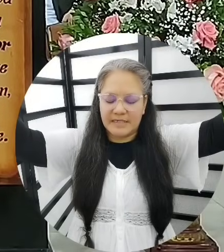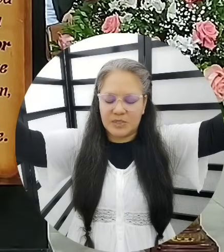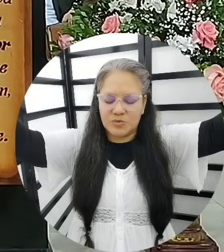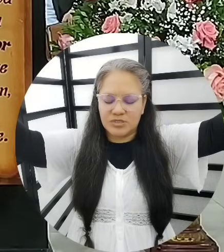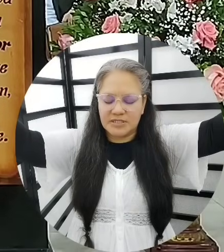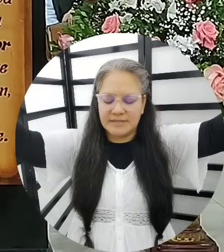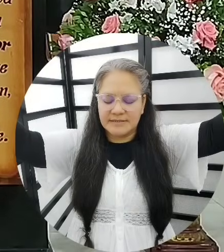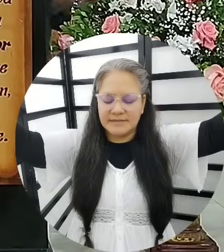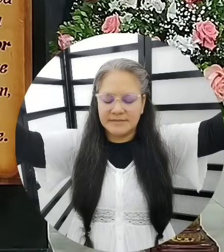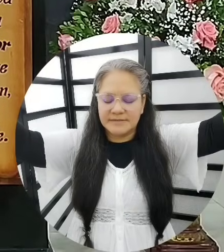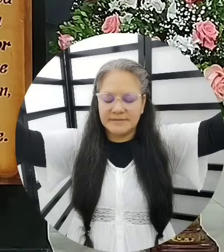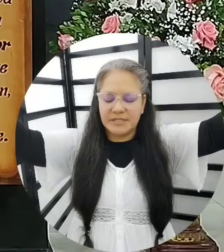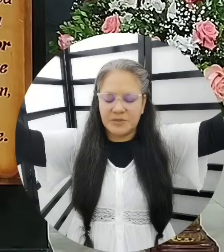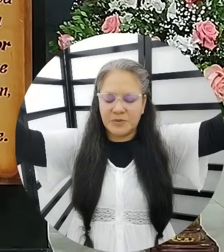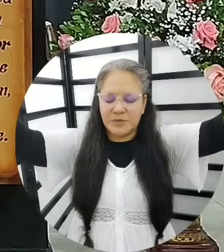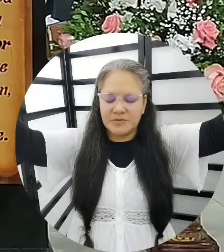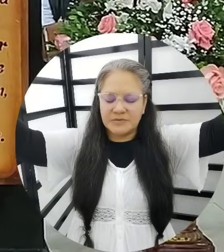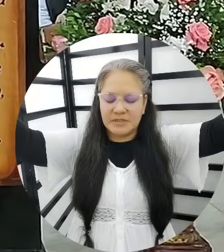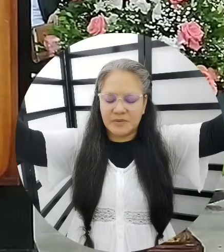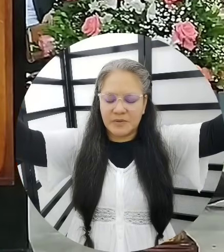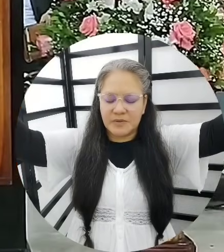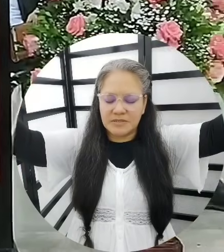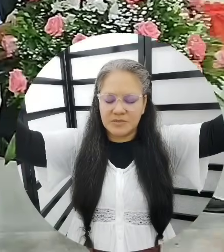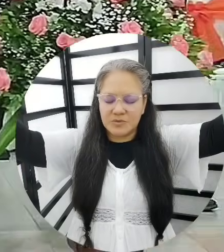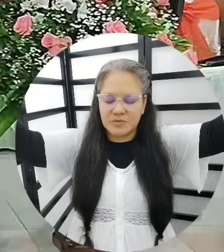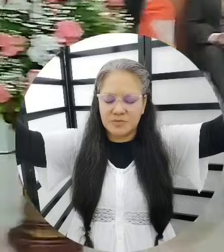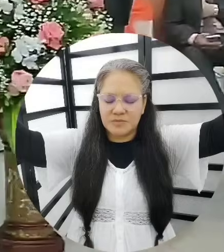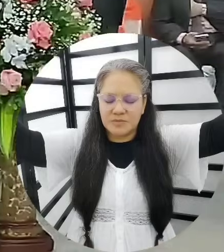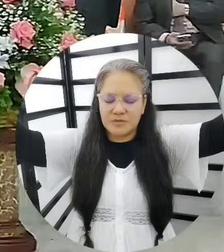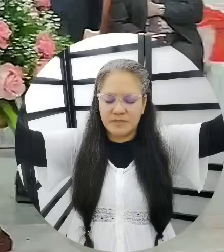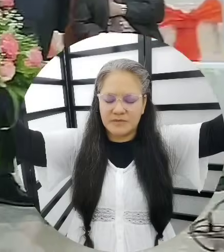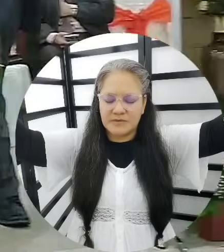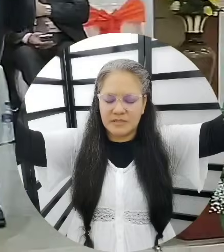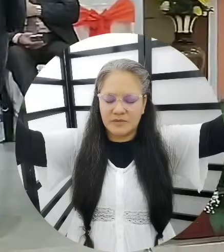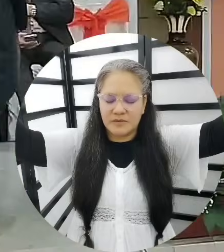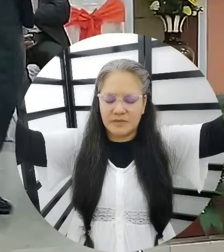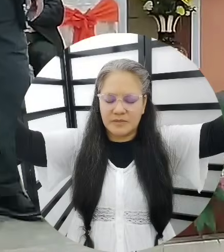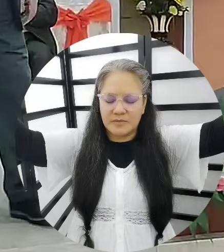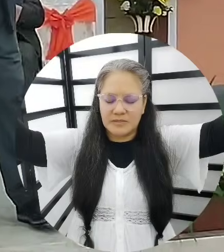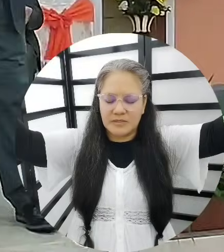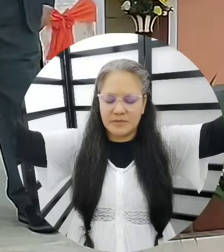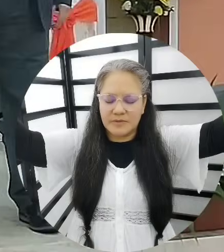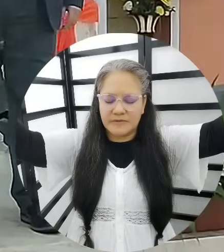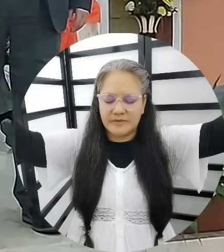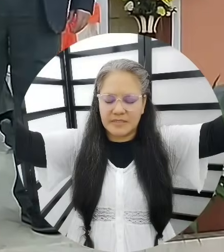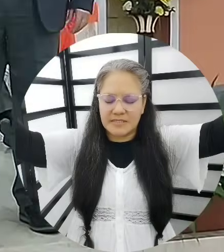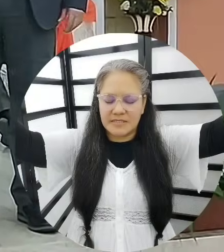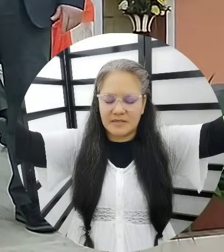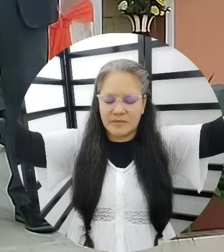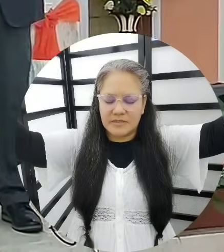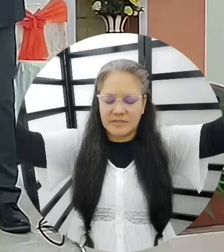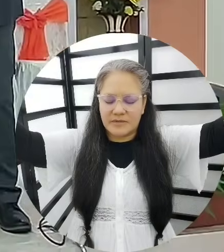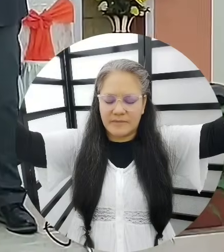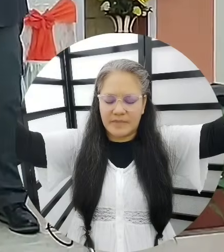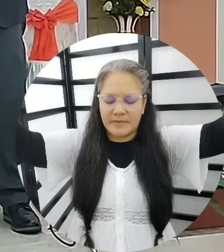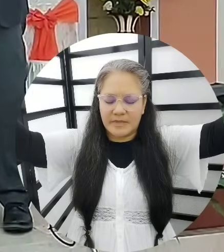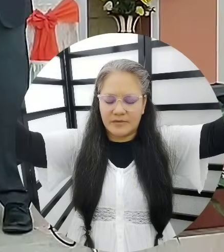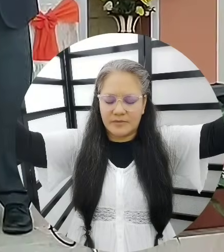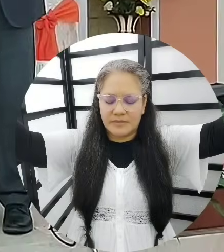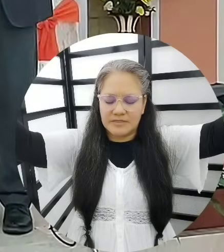quiere desunir, nos quiere separar, nos quiere alejar. Nosotros no podemos estar viviendo así.